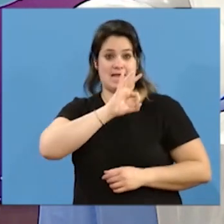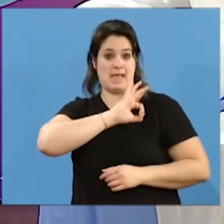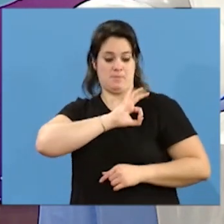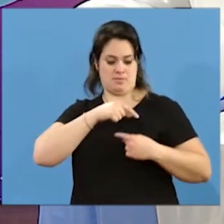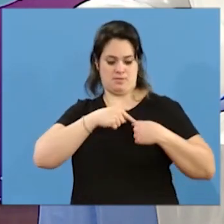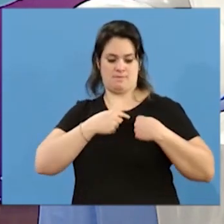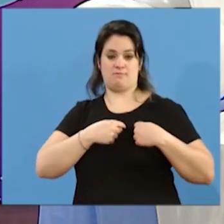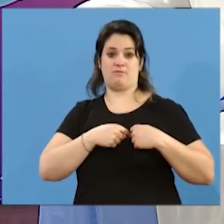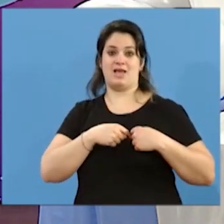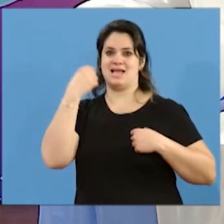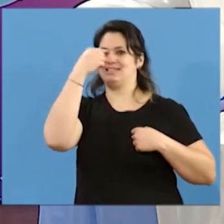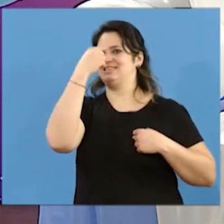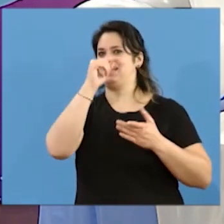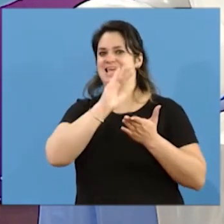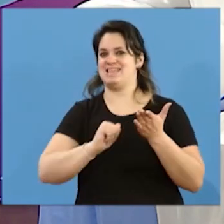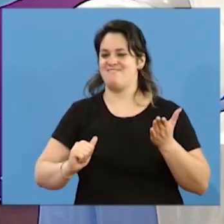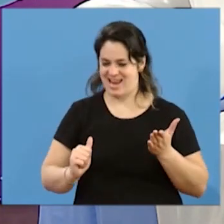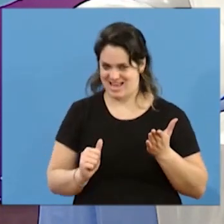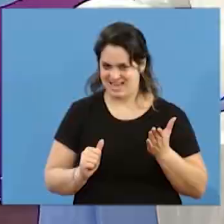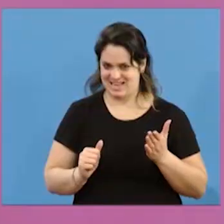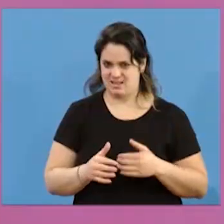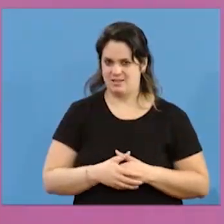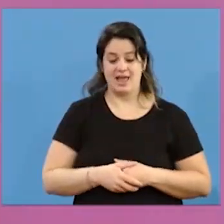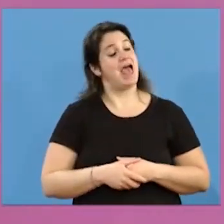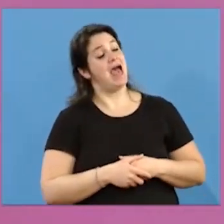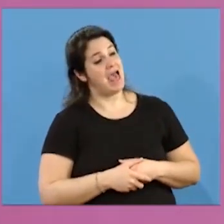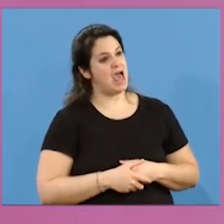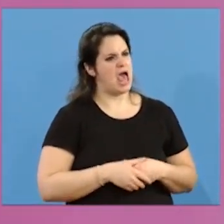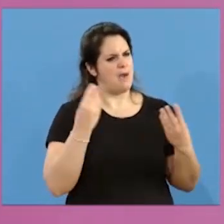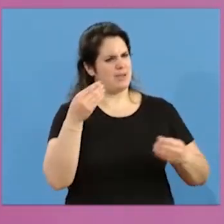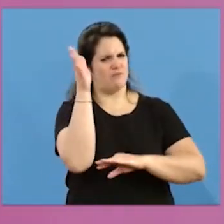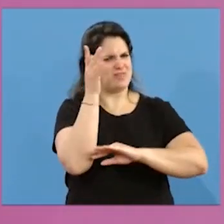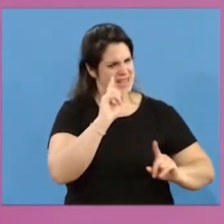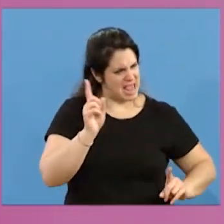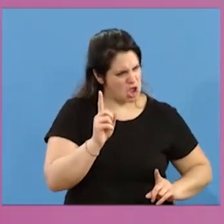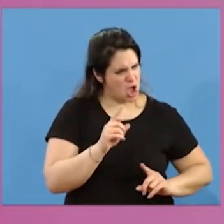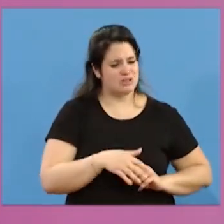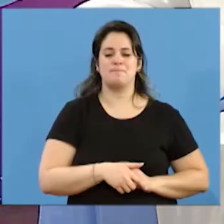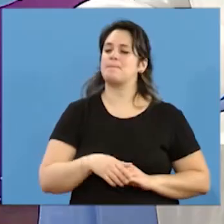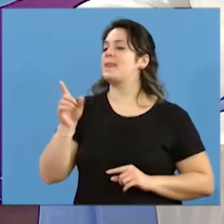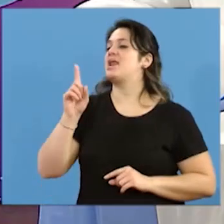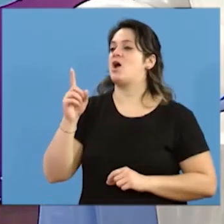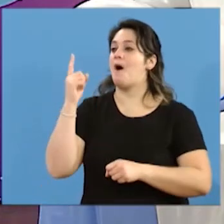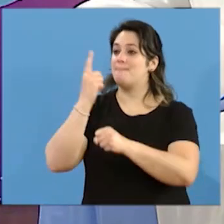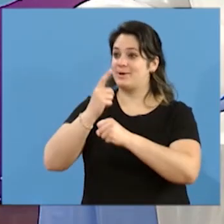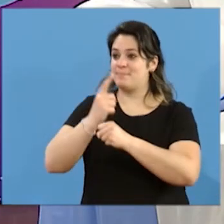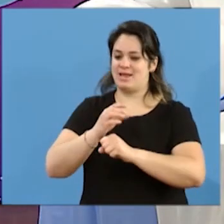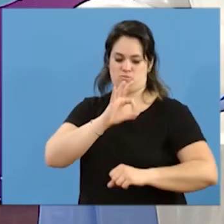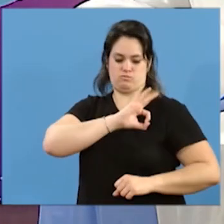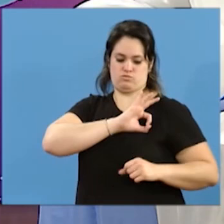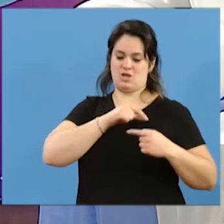escarapelas celeste y blanca. ¡Ah! ¿Cómo? ¿No era la bandera? Y no, primero fue